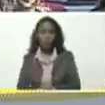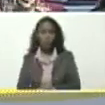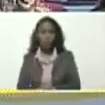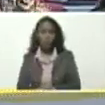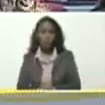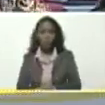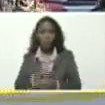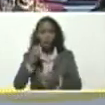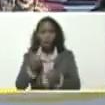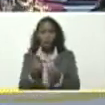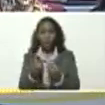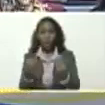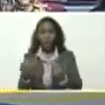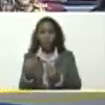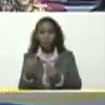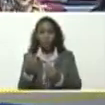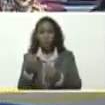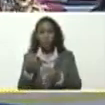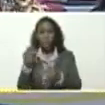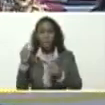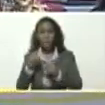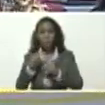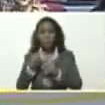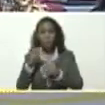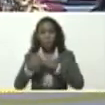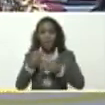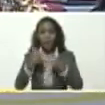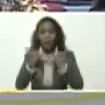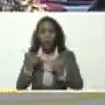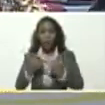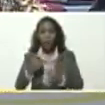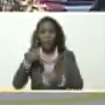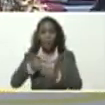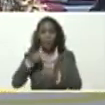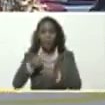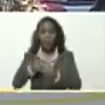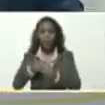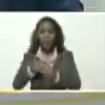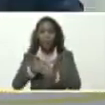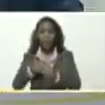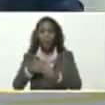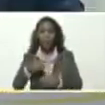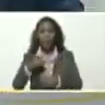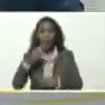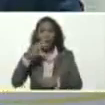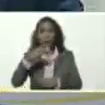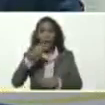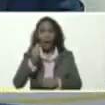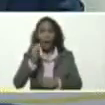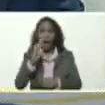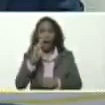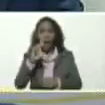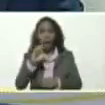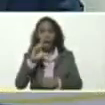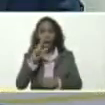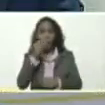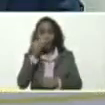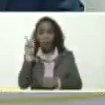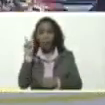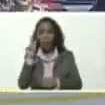Monte Ávila Editores. Perforación mediática de PDVSA, Earle Herrera. Earle Herrera no había visto, tiene